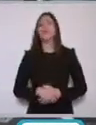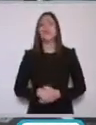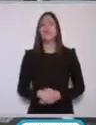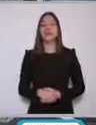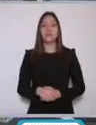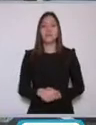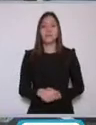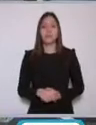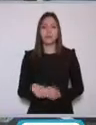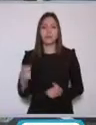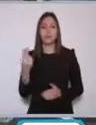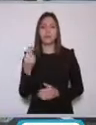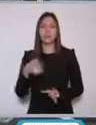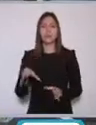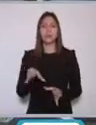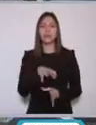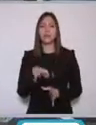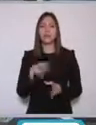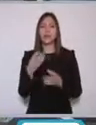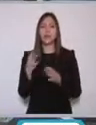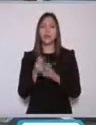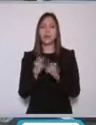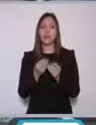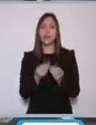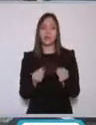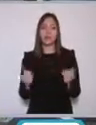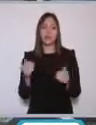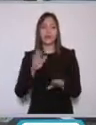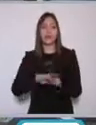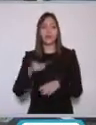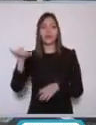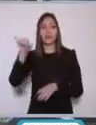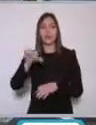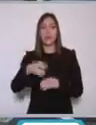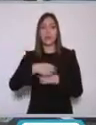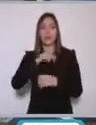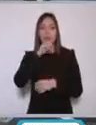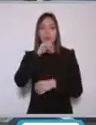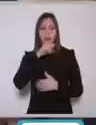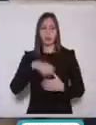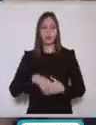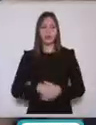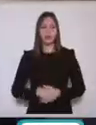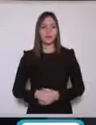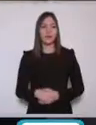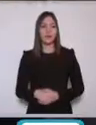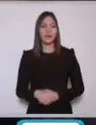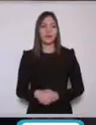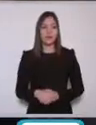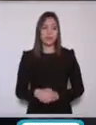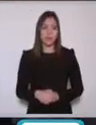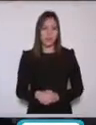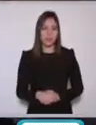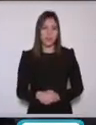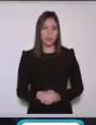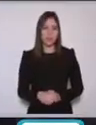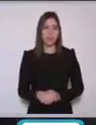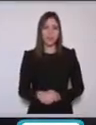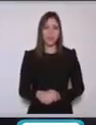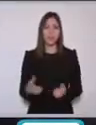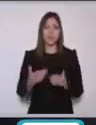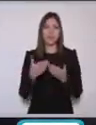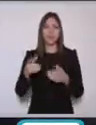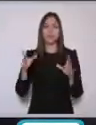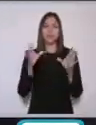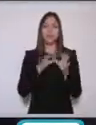que sea como un ok, espesito, no, sí. entonces no. Pero bueno, sí, pues échale, porque, Sí, pues, porque Pame, como que de verdad no, que no la quiere Hace la frío. licuadora. Sí, Ahí yo está, creo que ahí sí. está. Ok, les explico